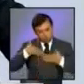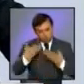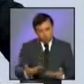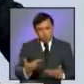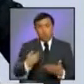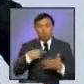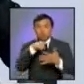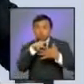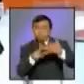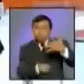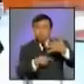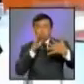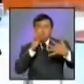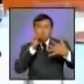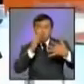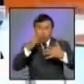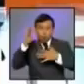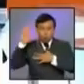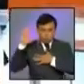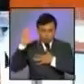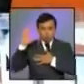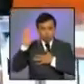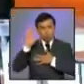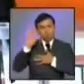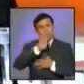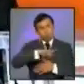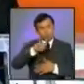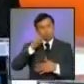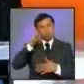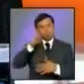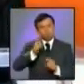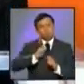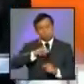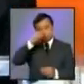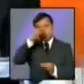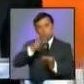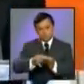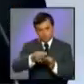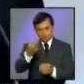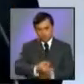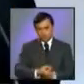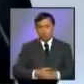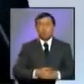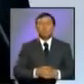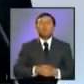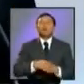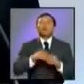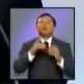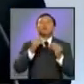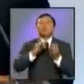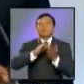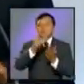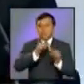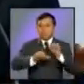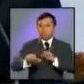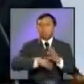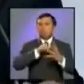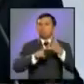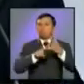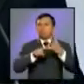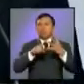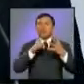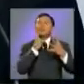Nieto y Fox eso no no no me gustó lo lo desapruebo completamente personalmente no me